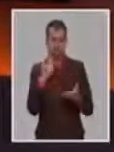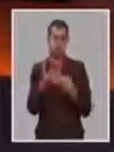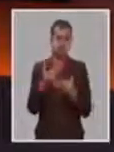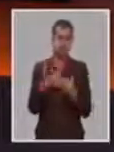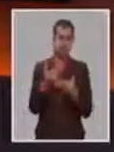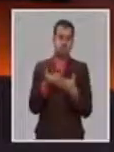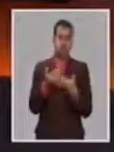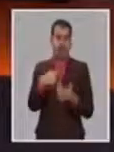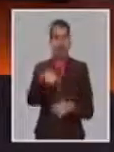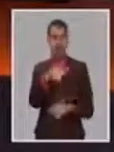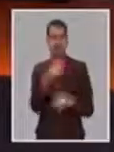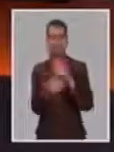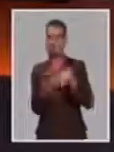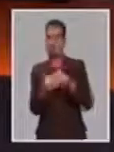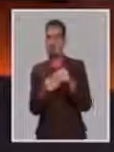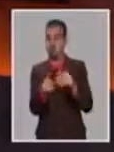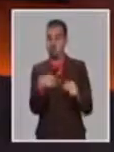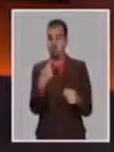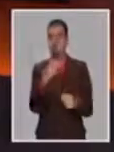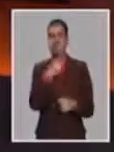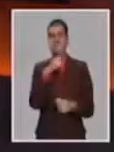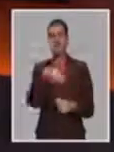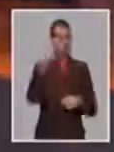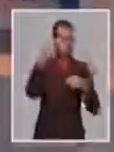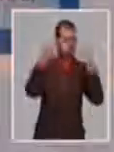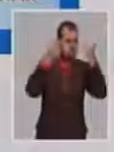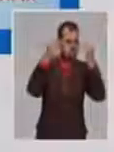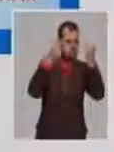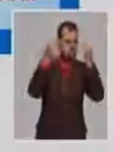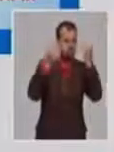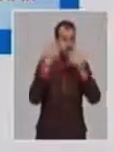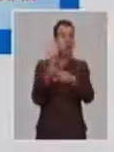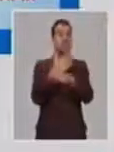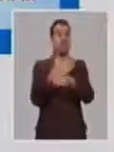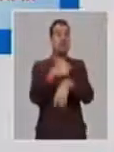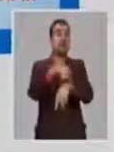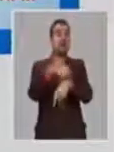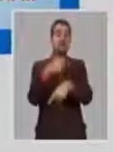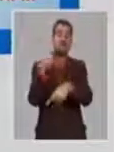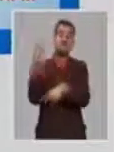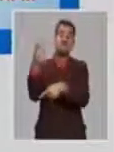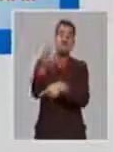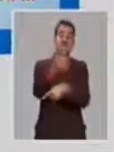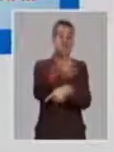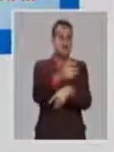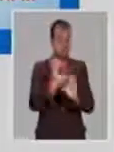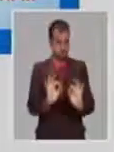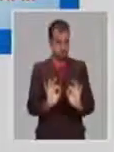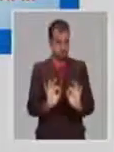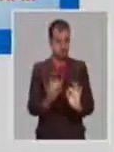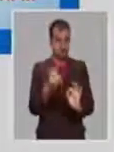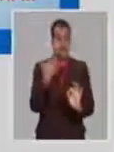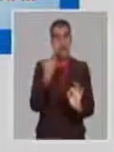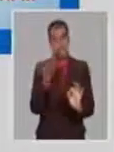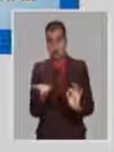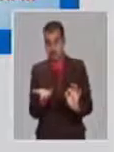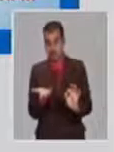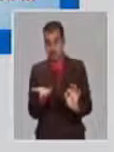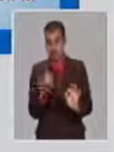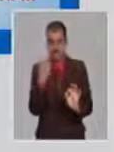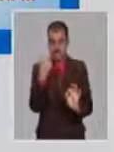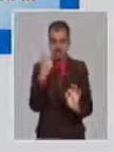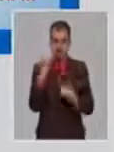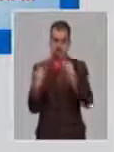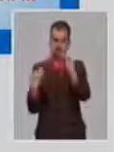un estudio adaptativo porque vamos a estar haciendo evaluaciones en diferentes momentos del estudio para poder determinar si realmente